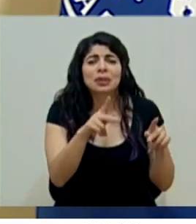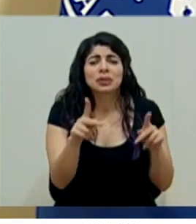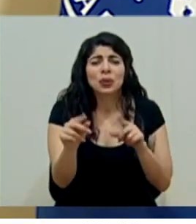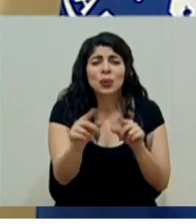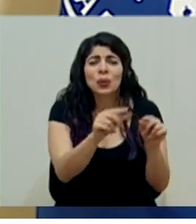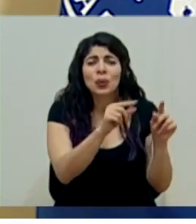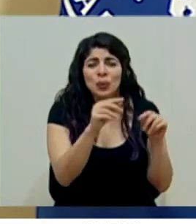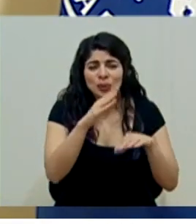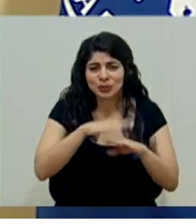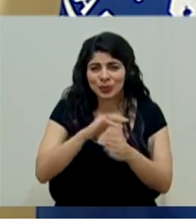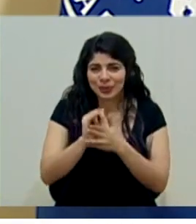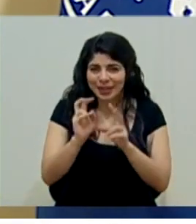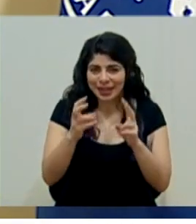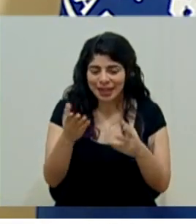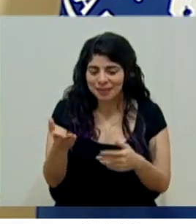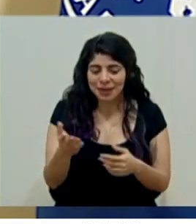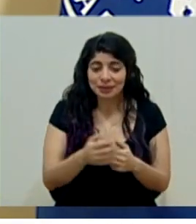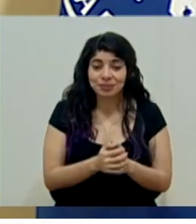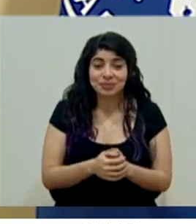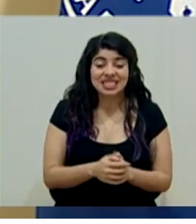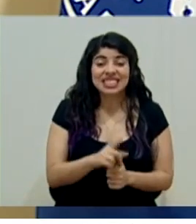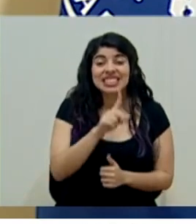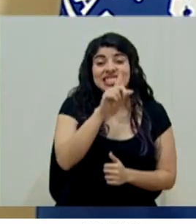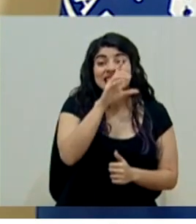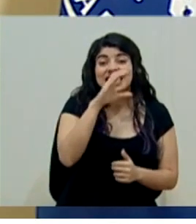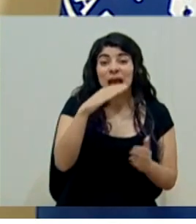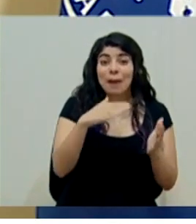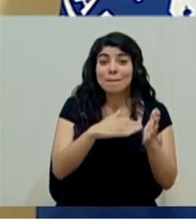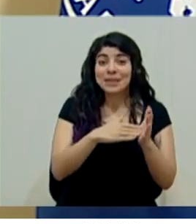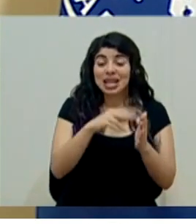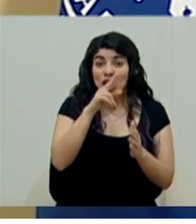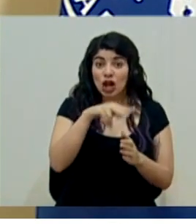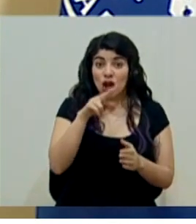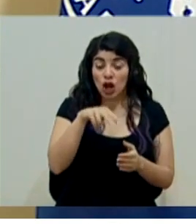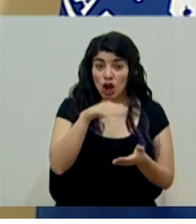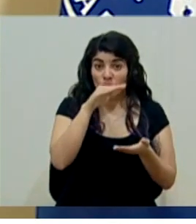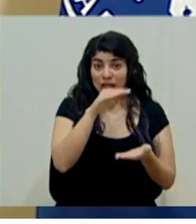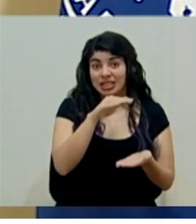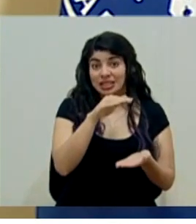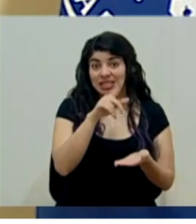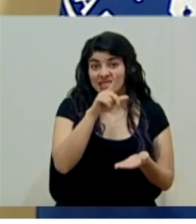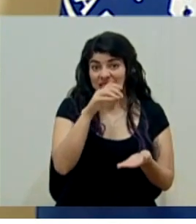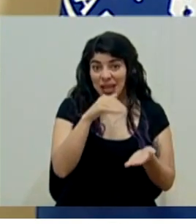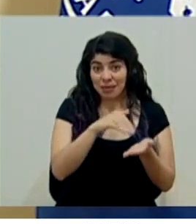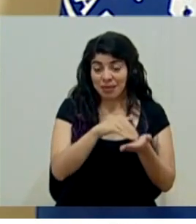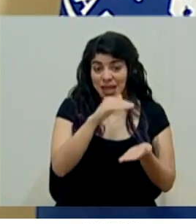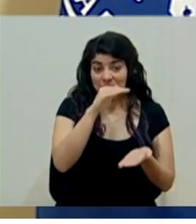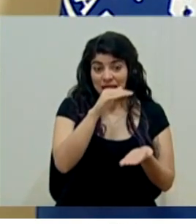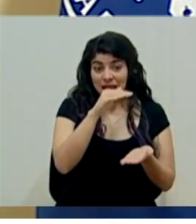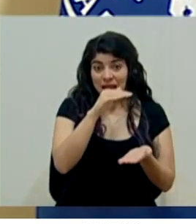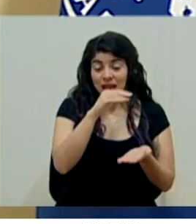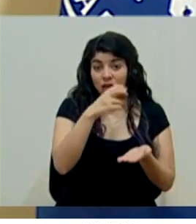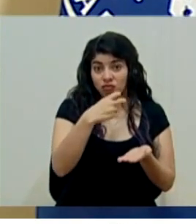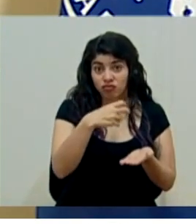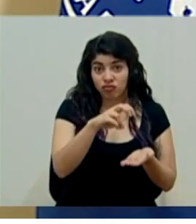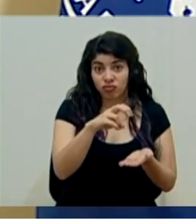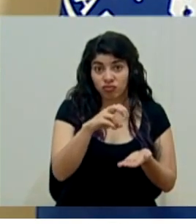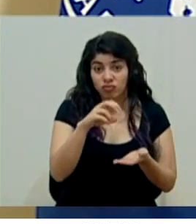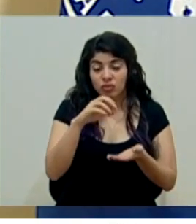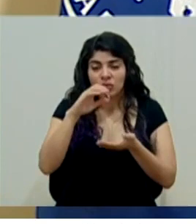Estamos hablando que por cada 100.000 colones, estamos hablando de un monto